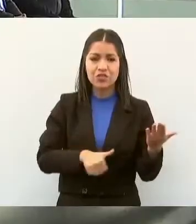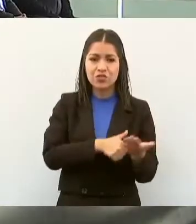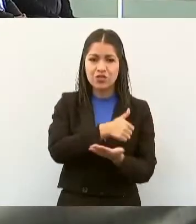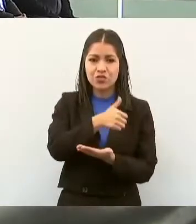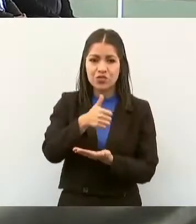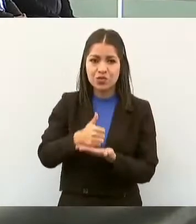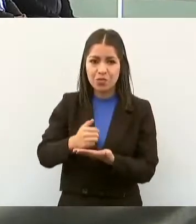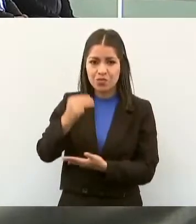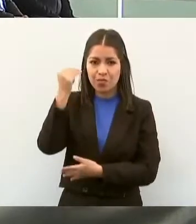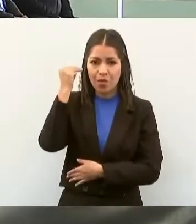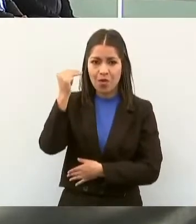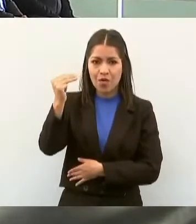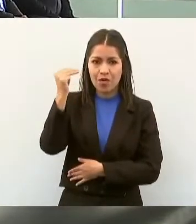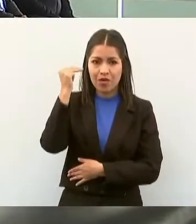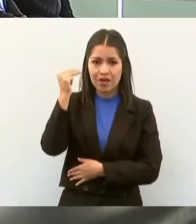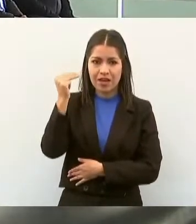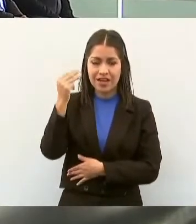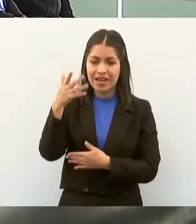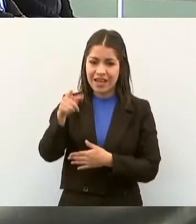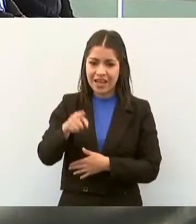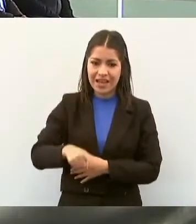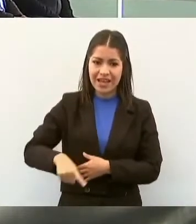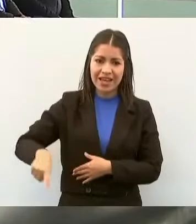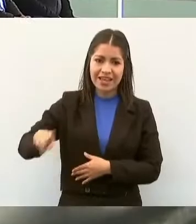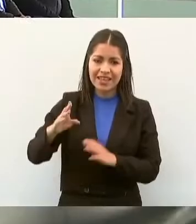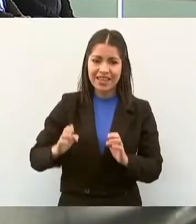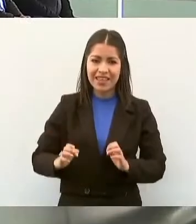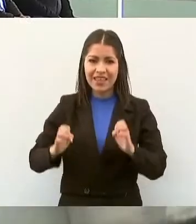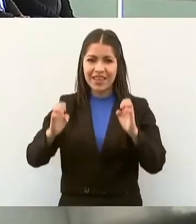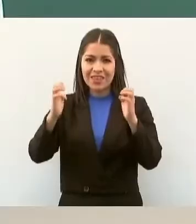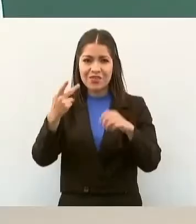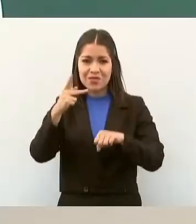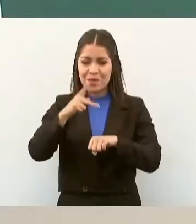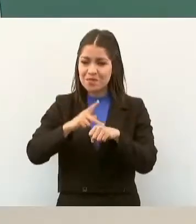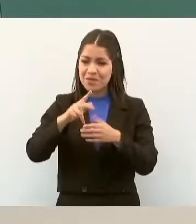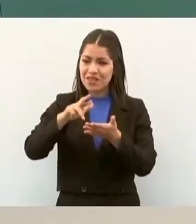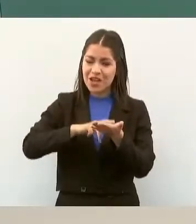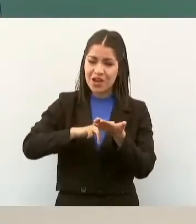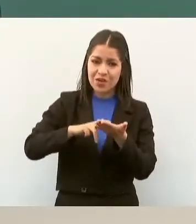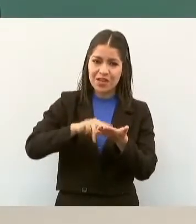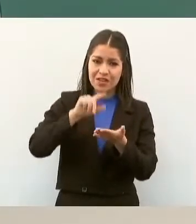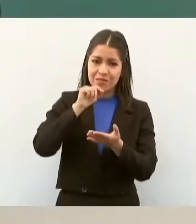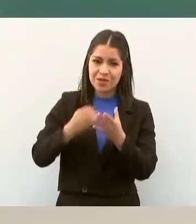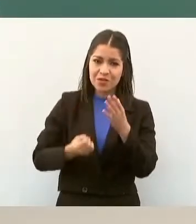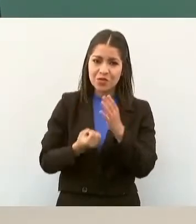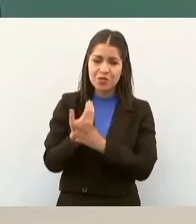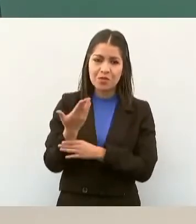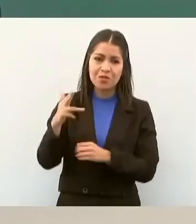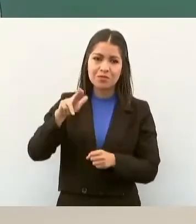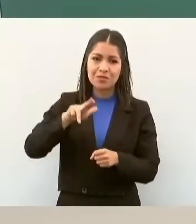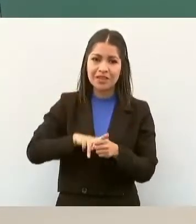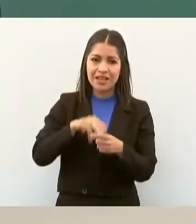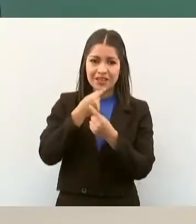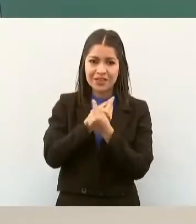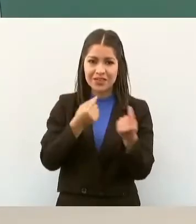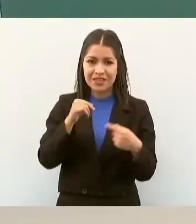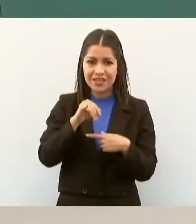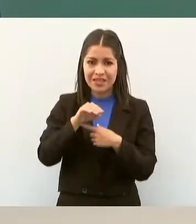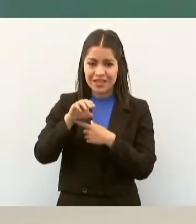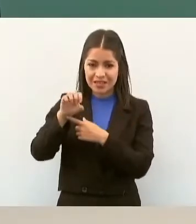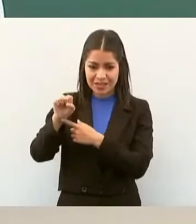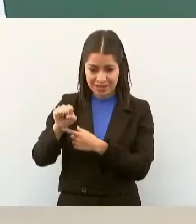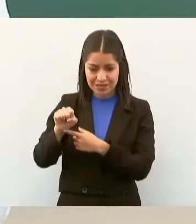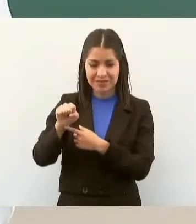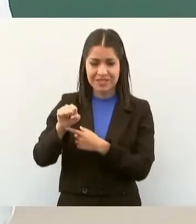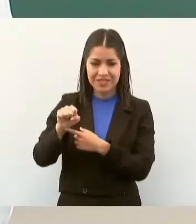de Morelia, ciudad de la Cantera Rosa, y al nuevo Hospital Infantil IMSS Bienestar de Morelia, Eva